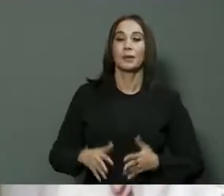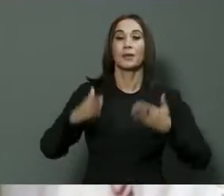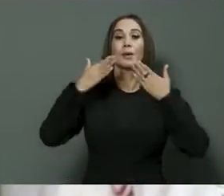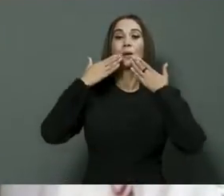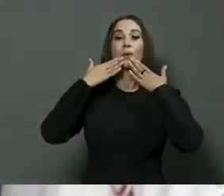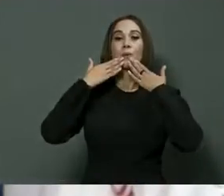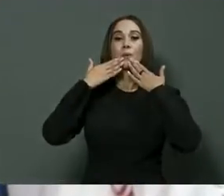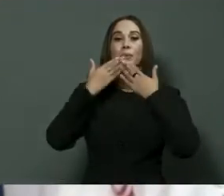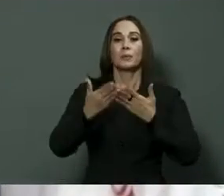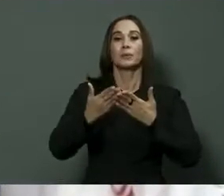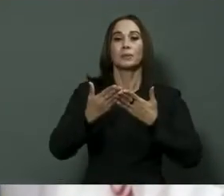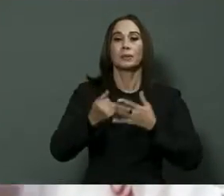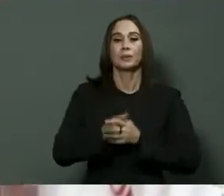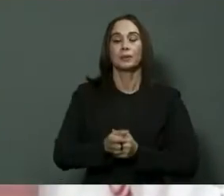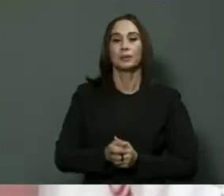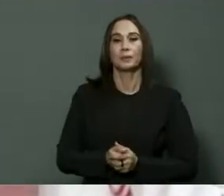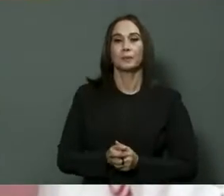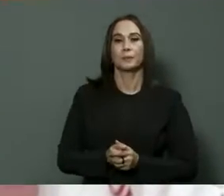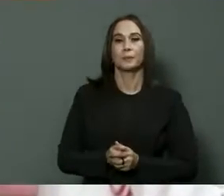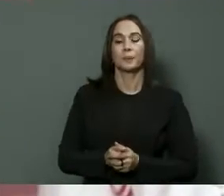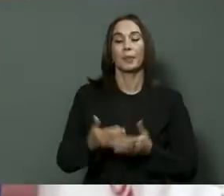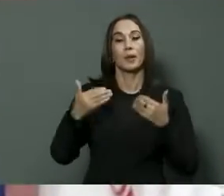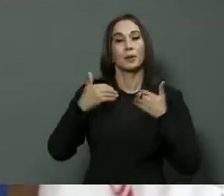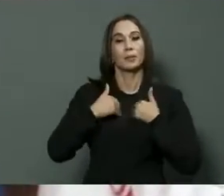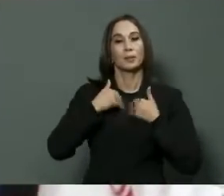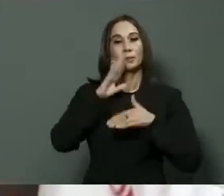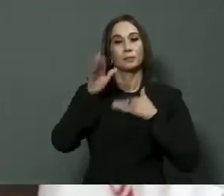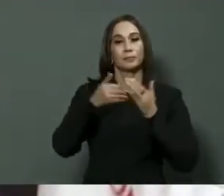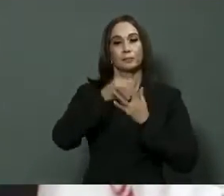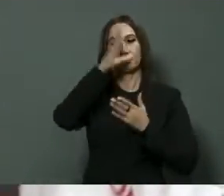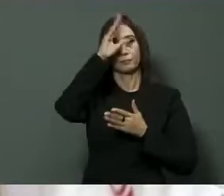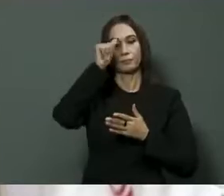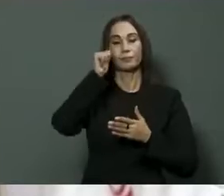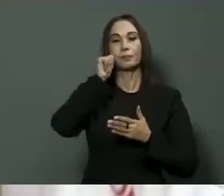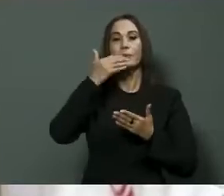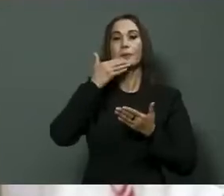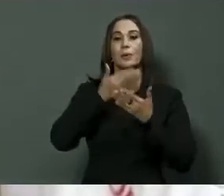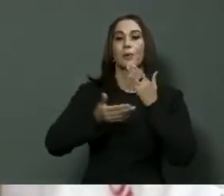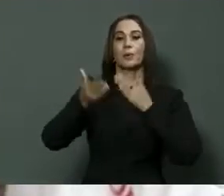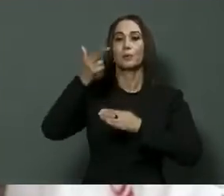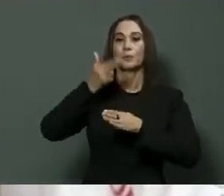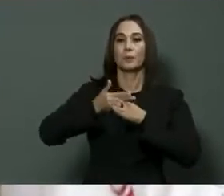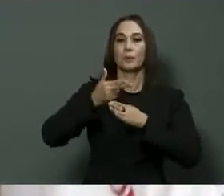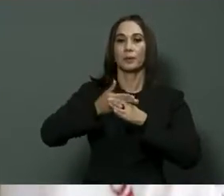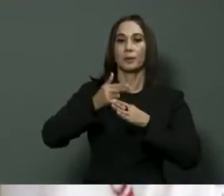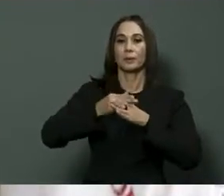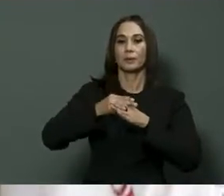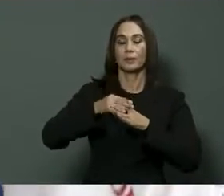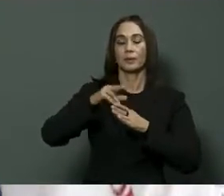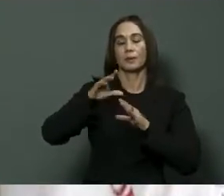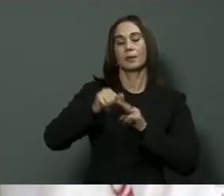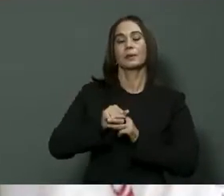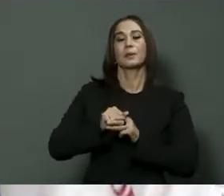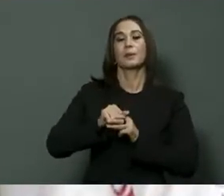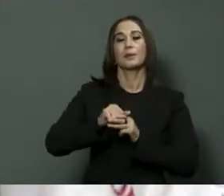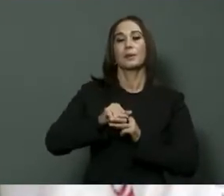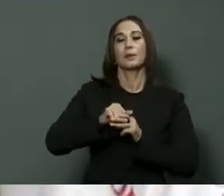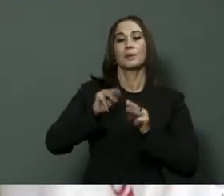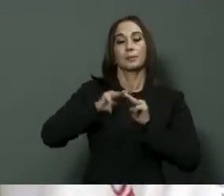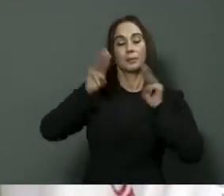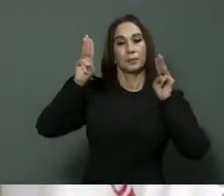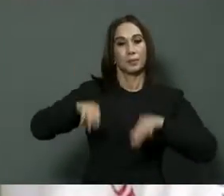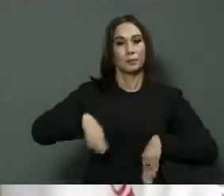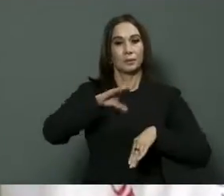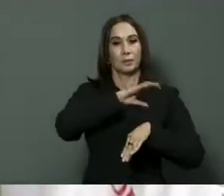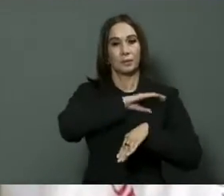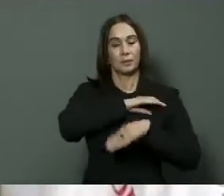Muchísimas gracias. Tengan todos y todas muy buenas tardes. Señor Jesús Vázquez Martínez, ministro